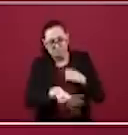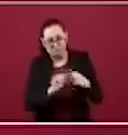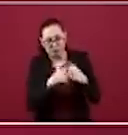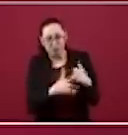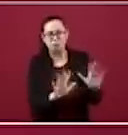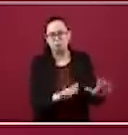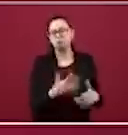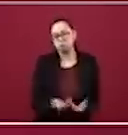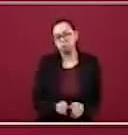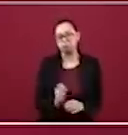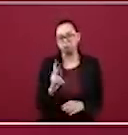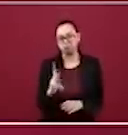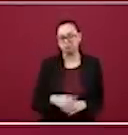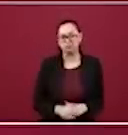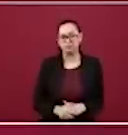porque no quieren